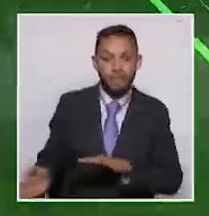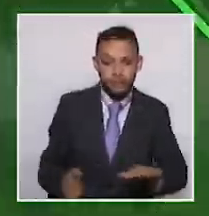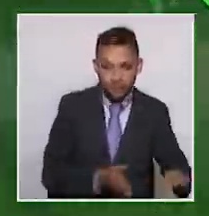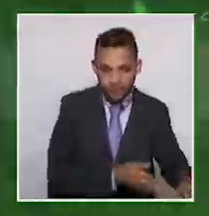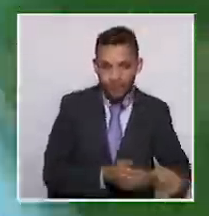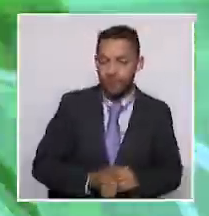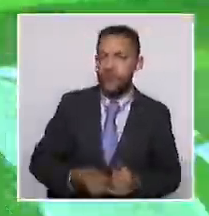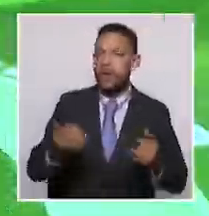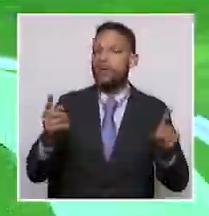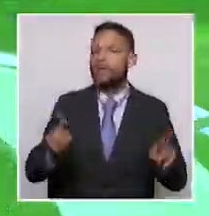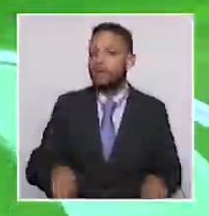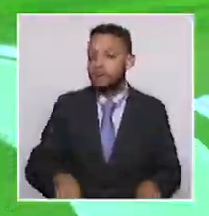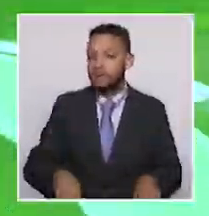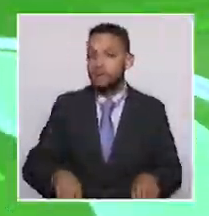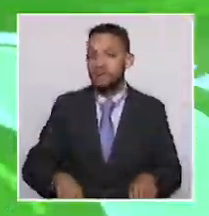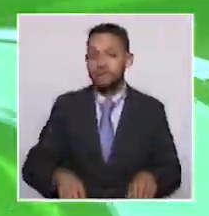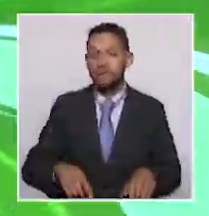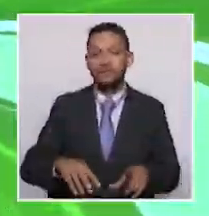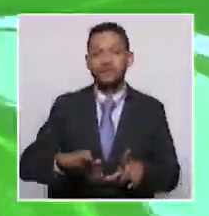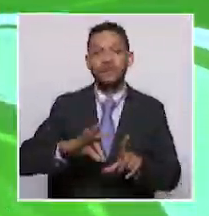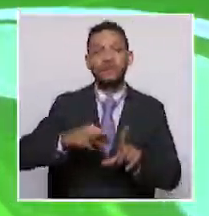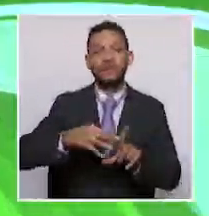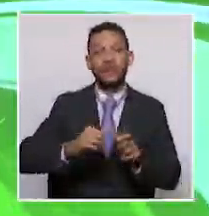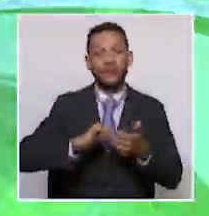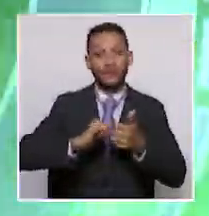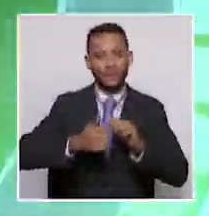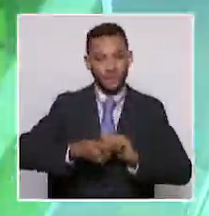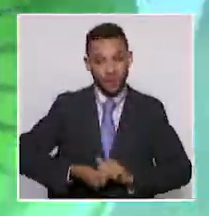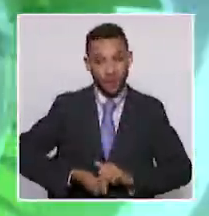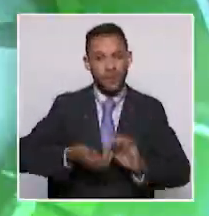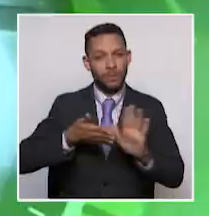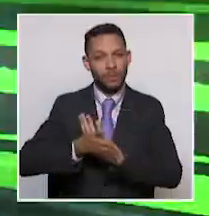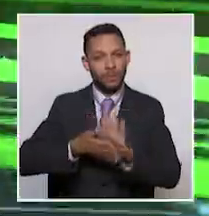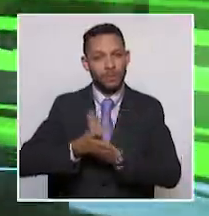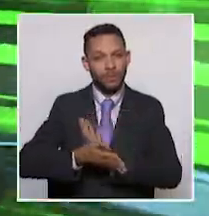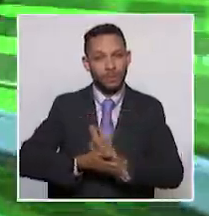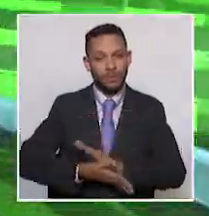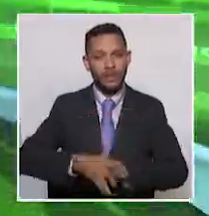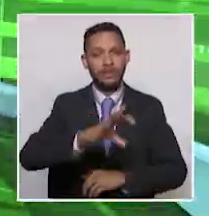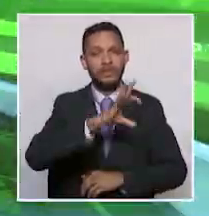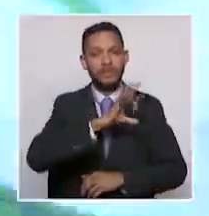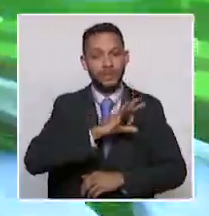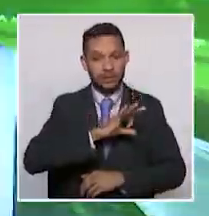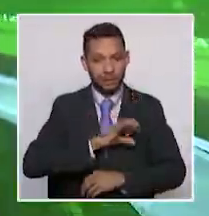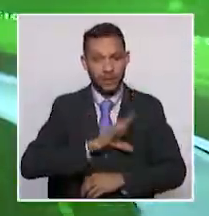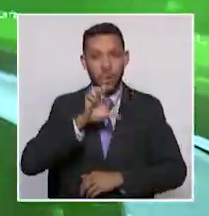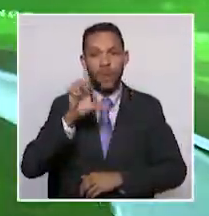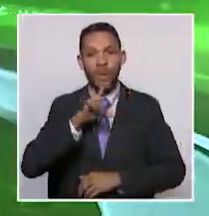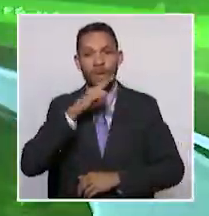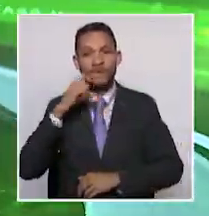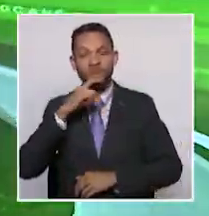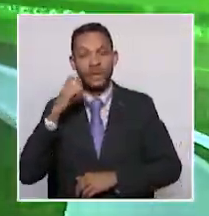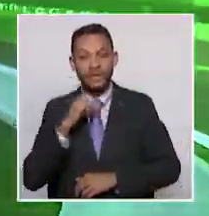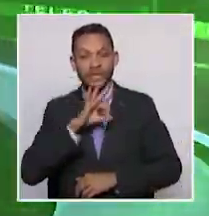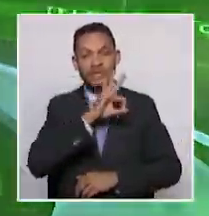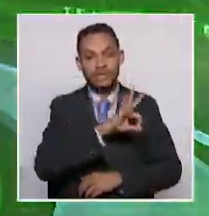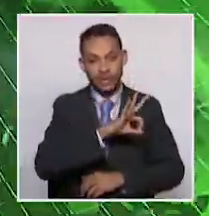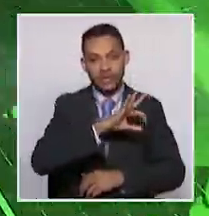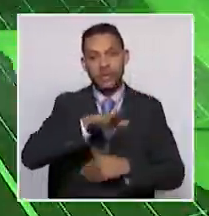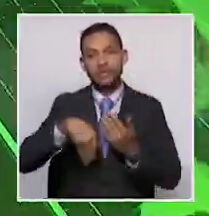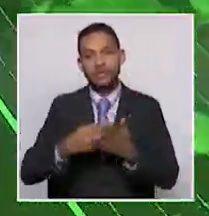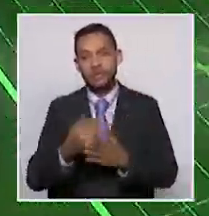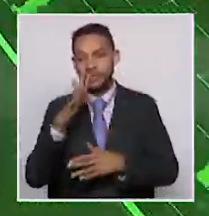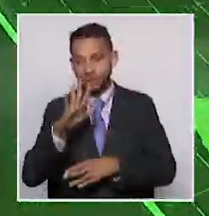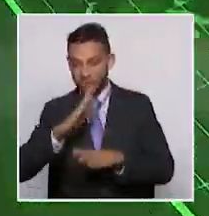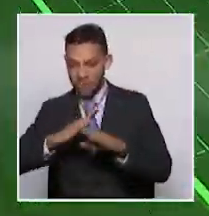A propósito de este torneo, Telecafé Deportes tendrá transmisiones especiales los días sábado y lunes festivo de 3:30 a 5:30 de la tarde. Les dejamos carta